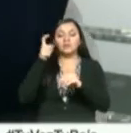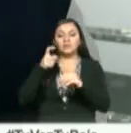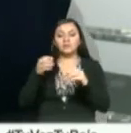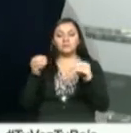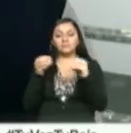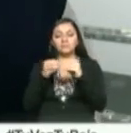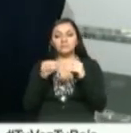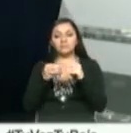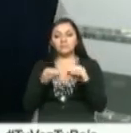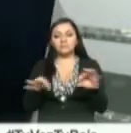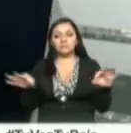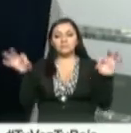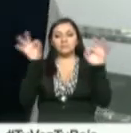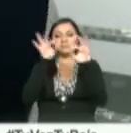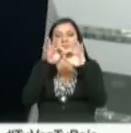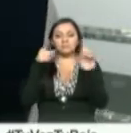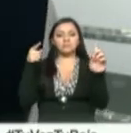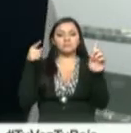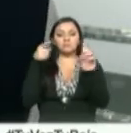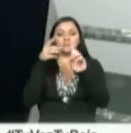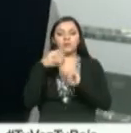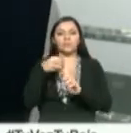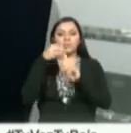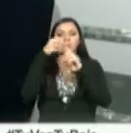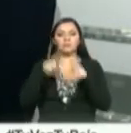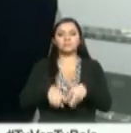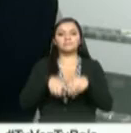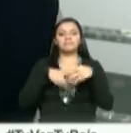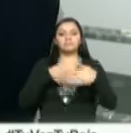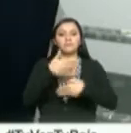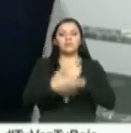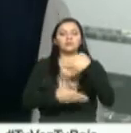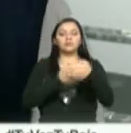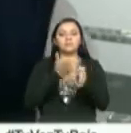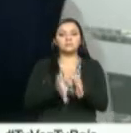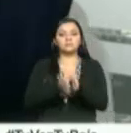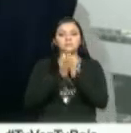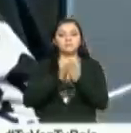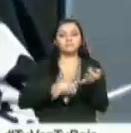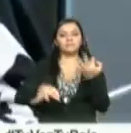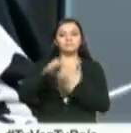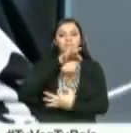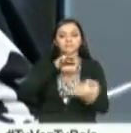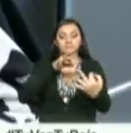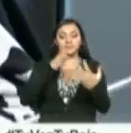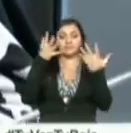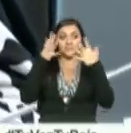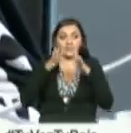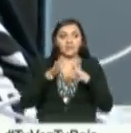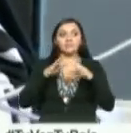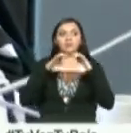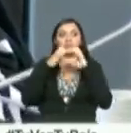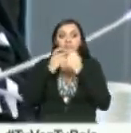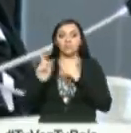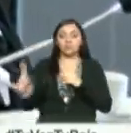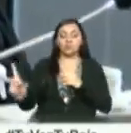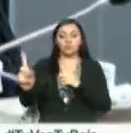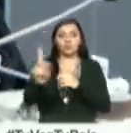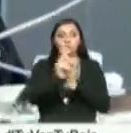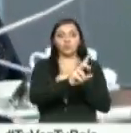extremadamente importante y su prioridad iniciar el proceso de solicitud lo antes posible. Los comisionados recalcaron que